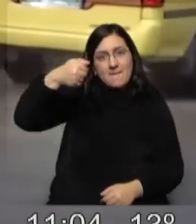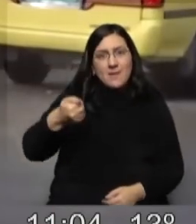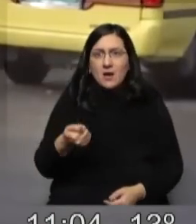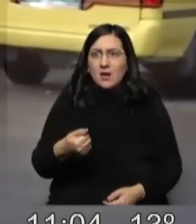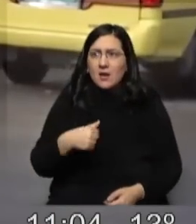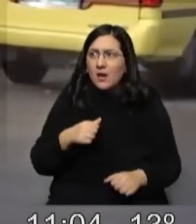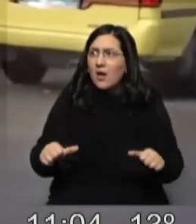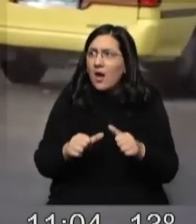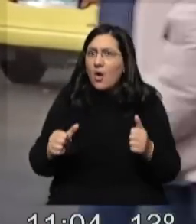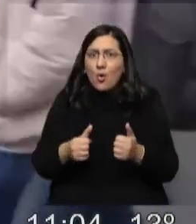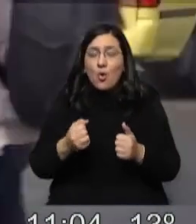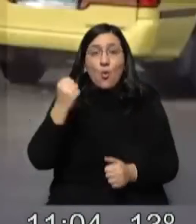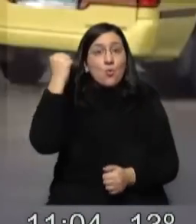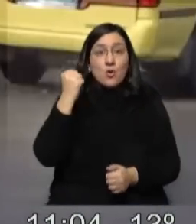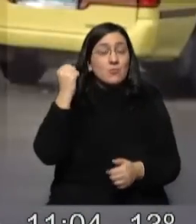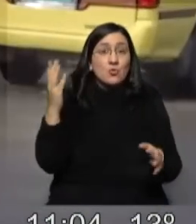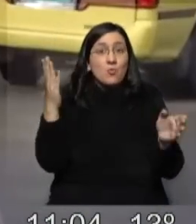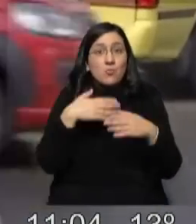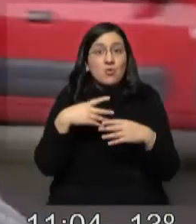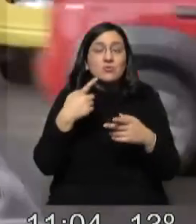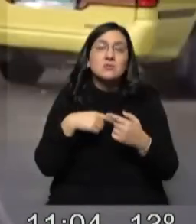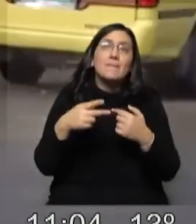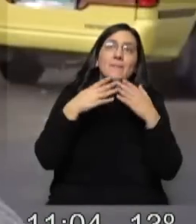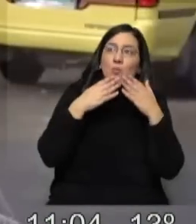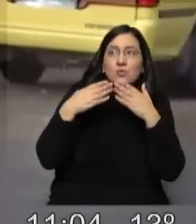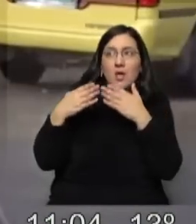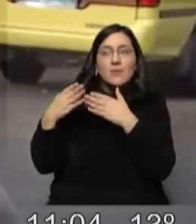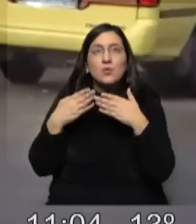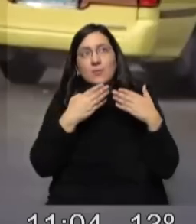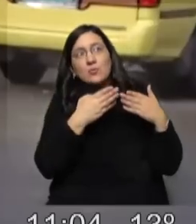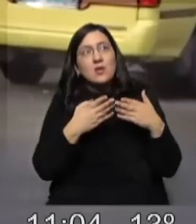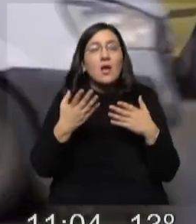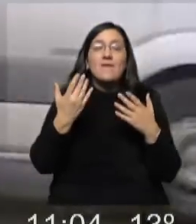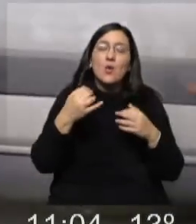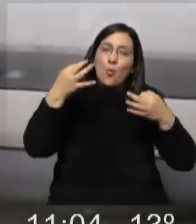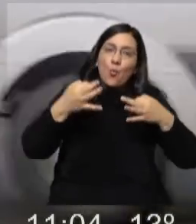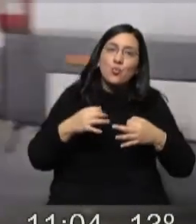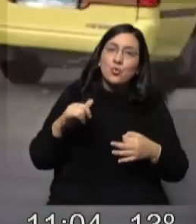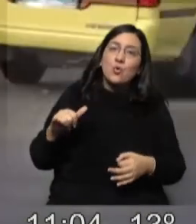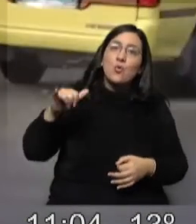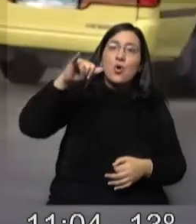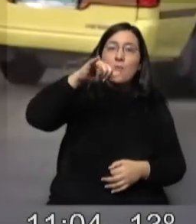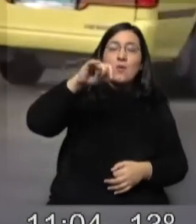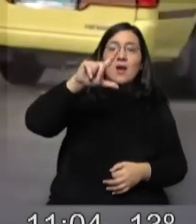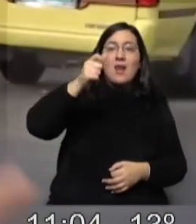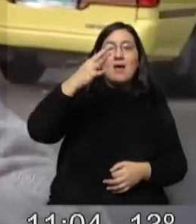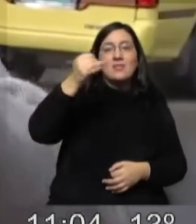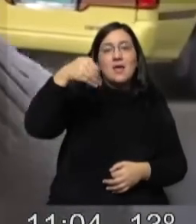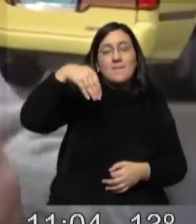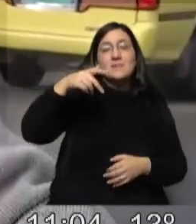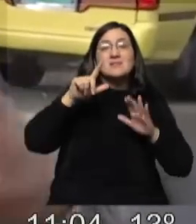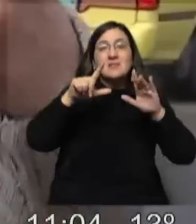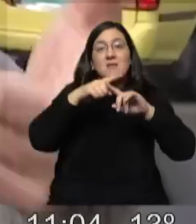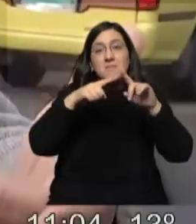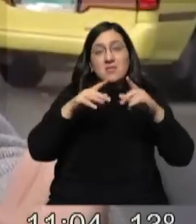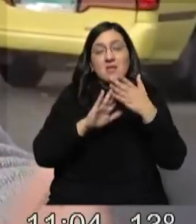hago? Un ómnibus no me iba a tomar a Lima. Bueno, averigüé, había ahí salía un Latam de mañana, 7:30 de la mañana, por la